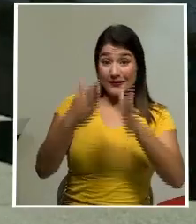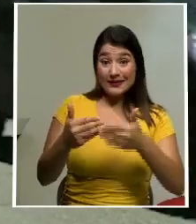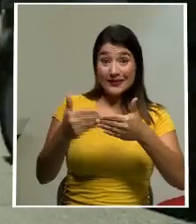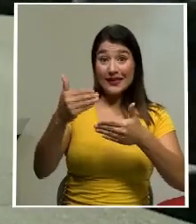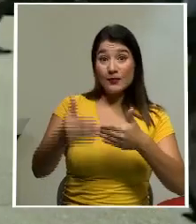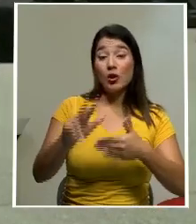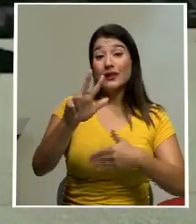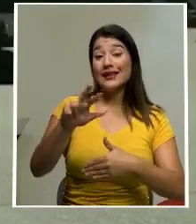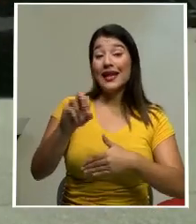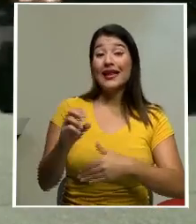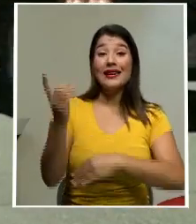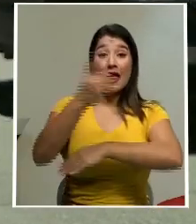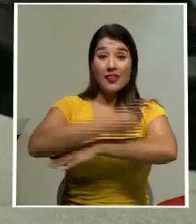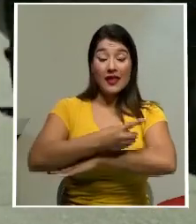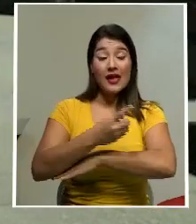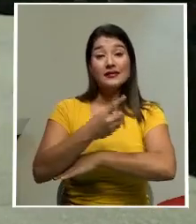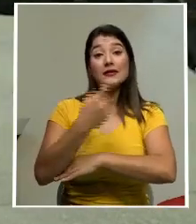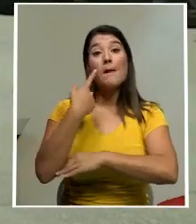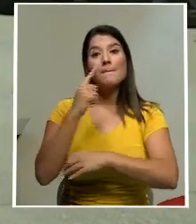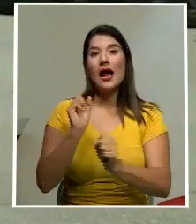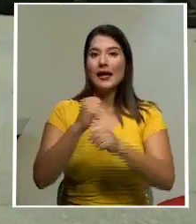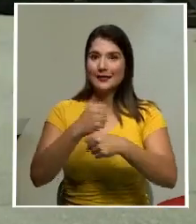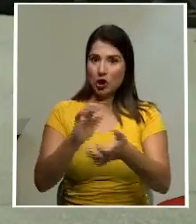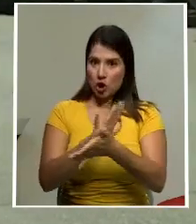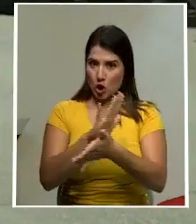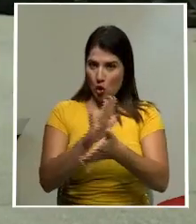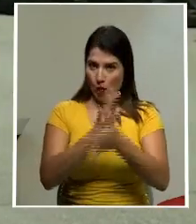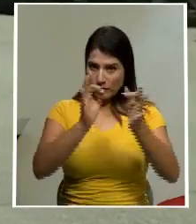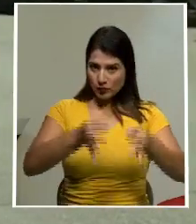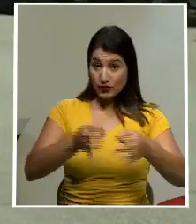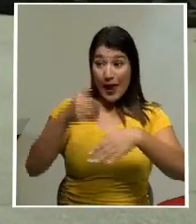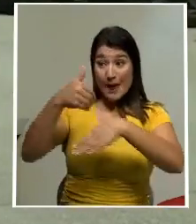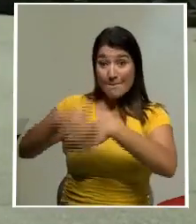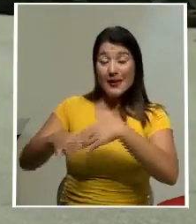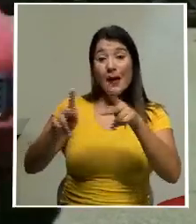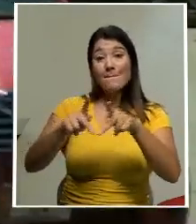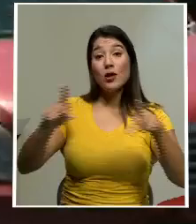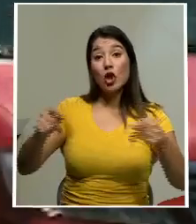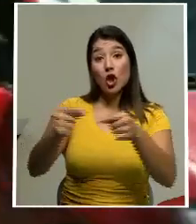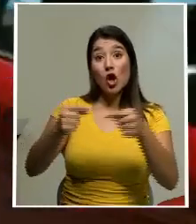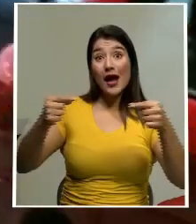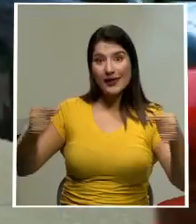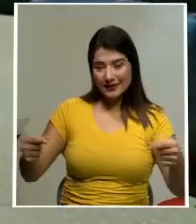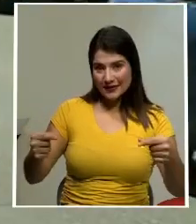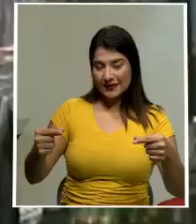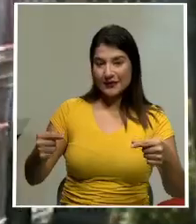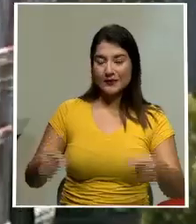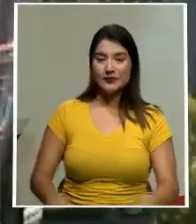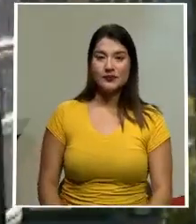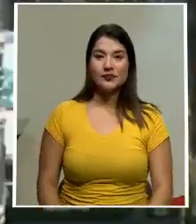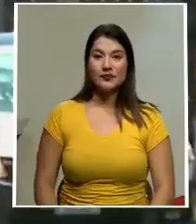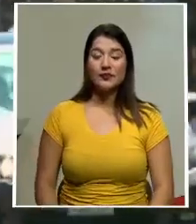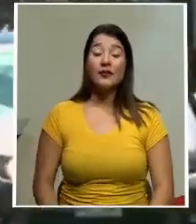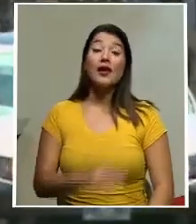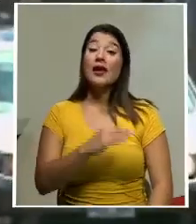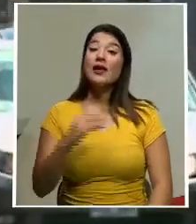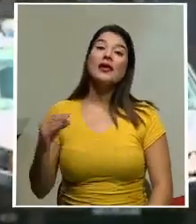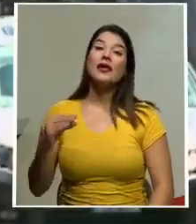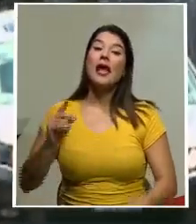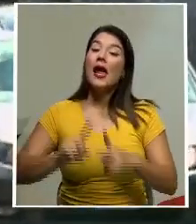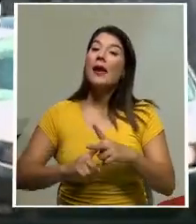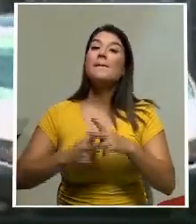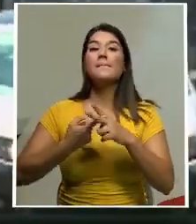días, tiempos para hacer la resolución, se enviará a la imprenta nacional para que se publique en el diario oficial La Gaceta y entren a